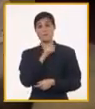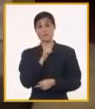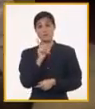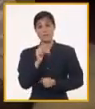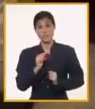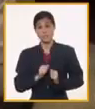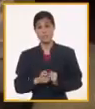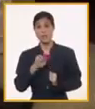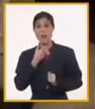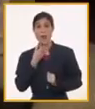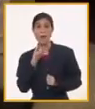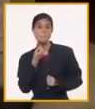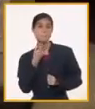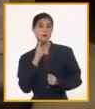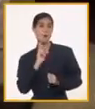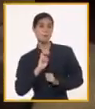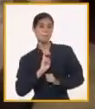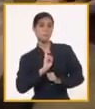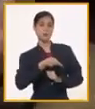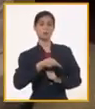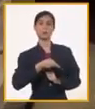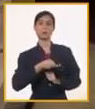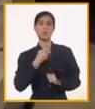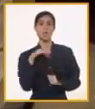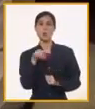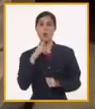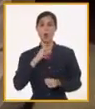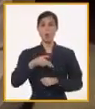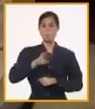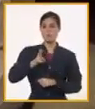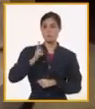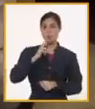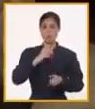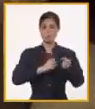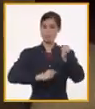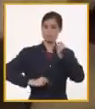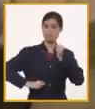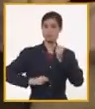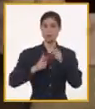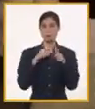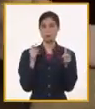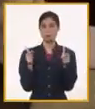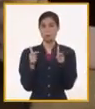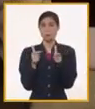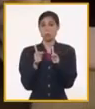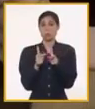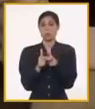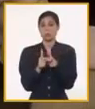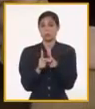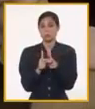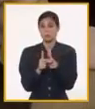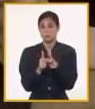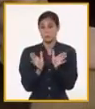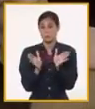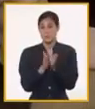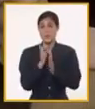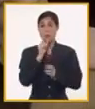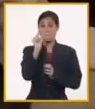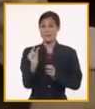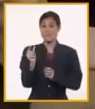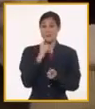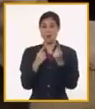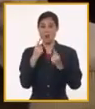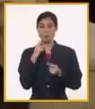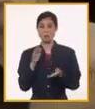mandaban a buscar y había pocas armas, como ha dicho Fidel otras veces. Y no quería gente, una bola de gente sin armas,